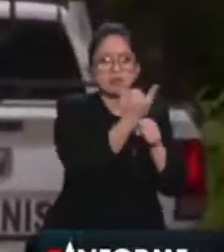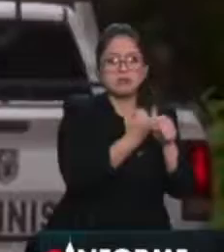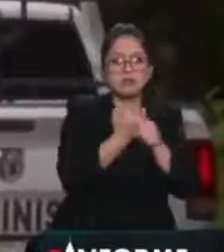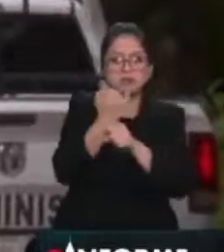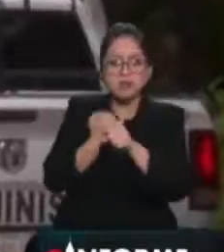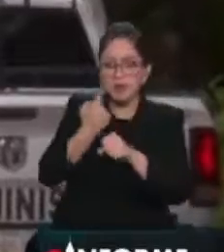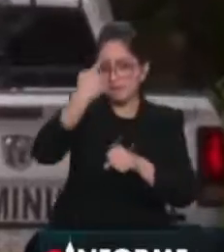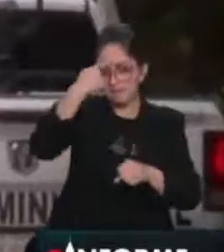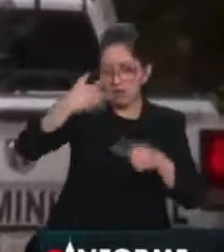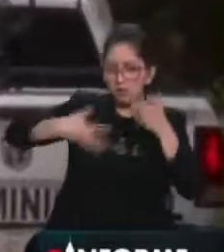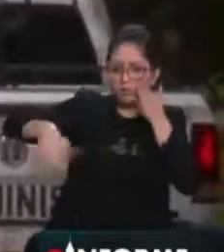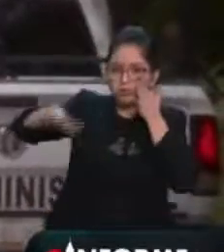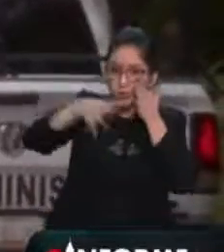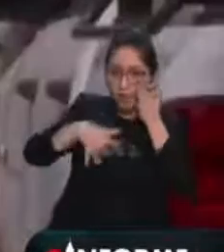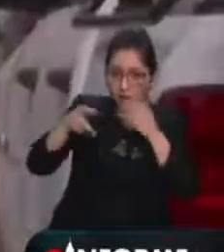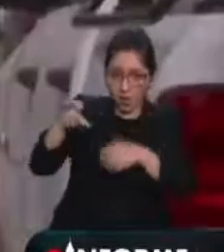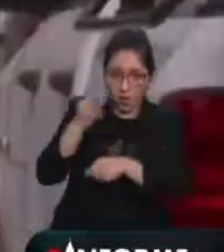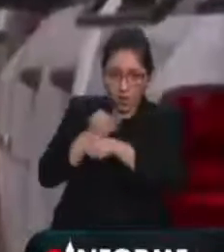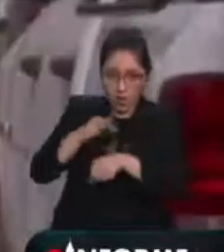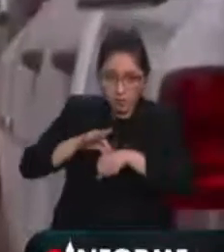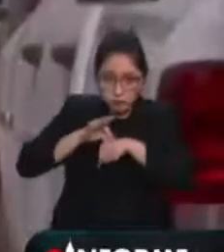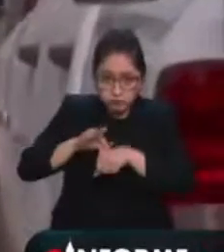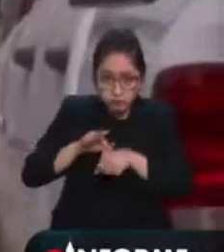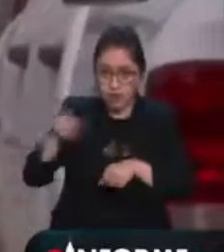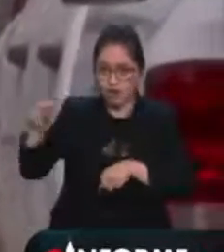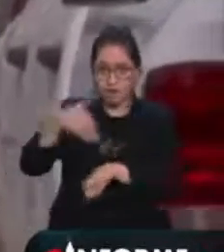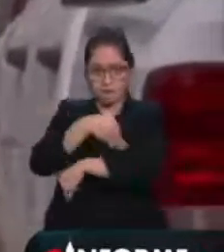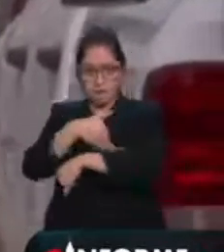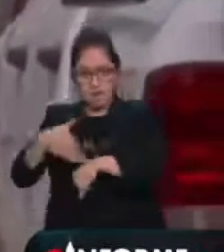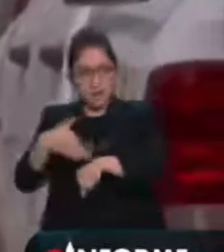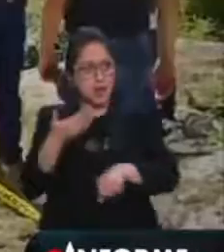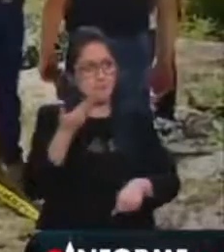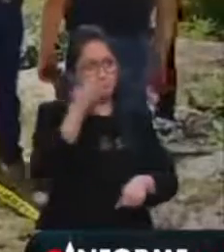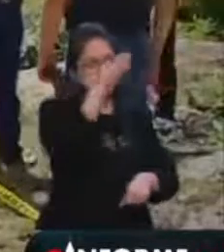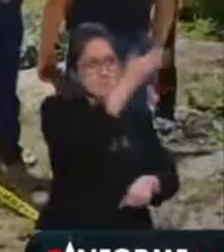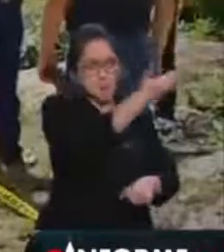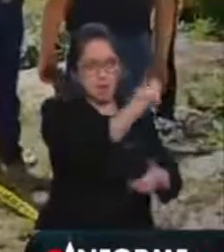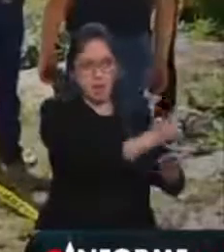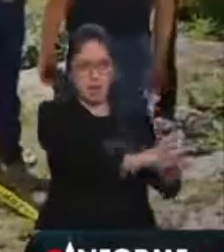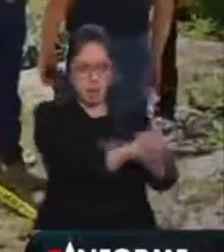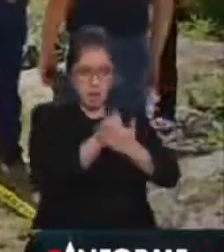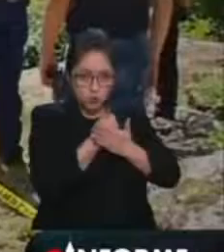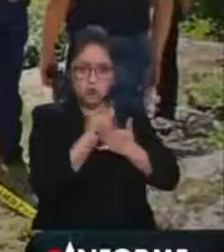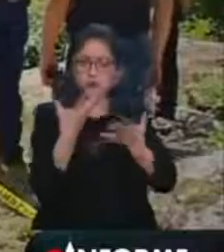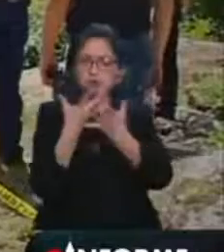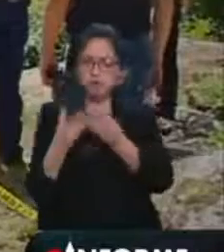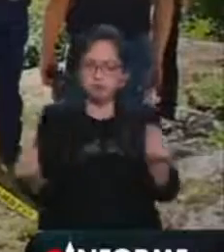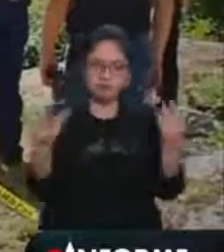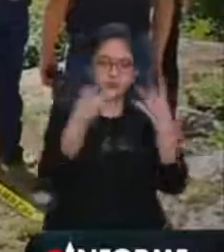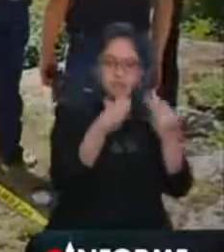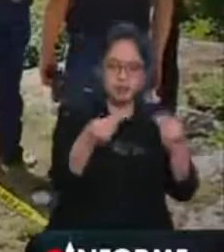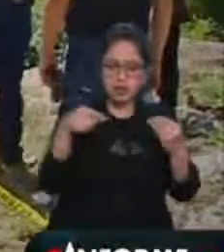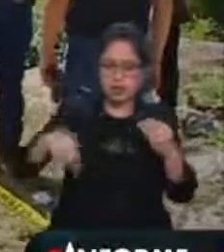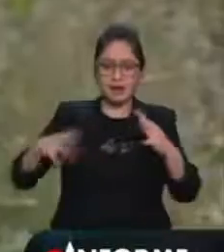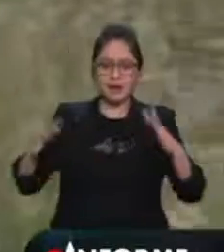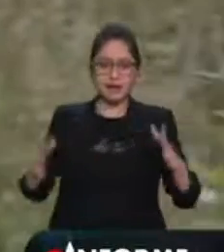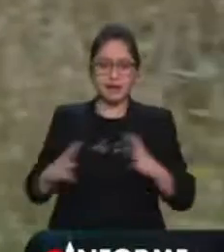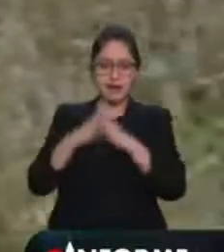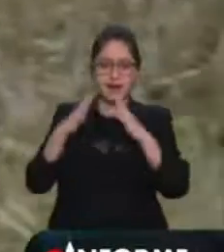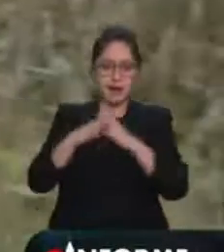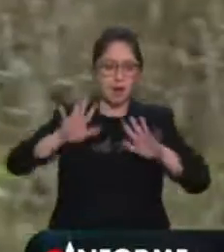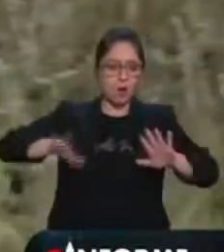de búsqueda que en ese momento exigían los familiares de los desaparecidos por la guerra contra el narco de Felipe